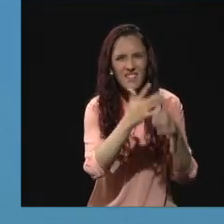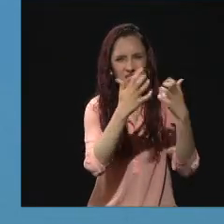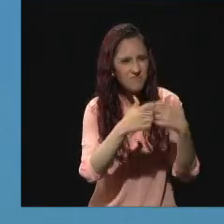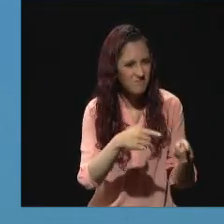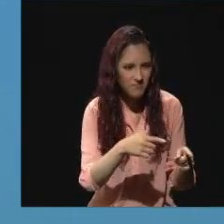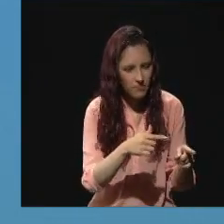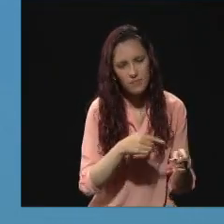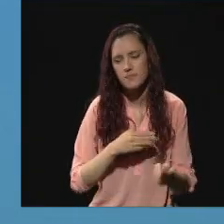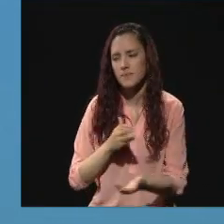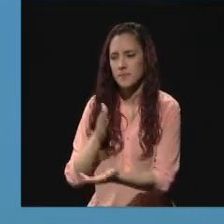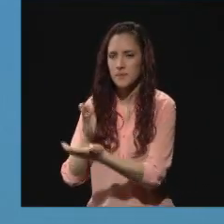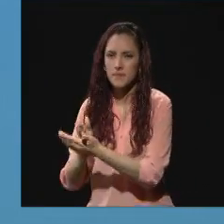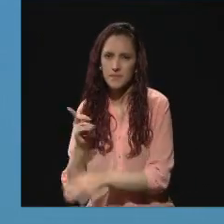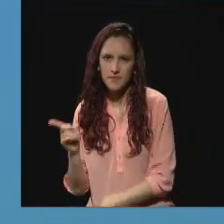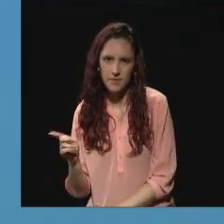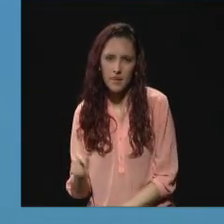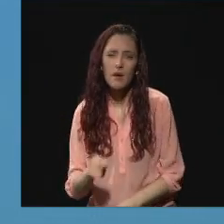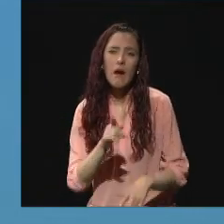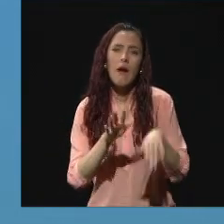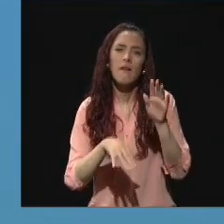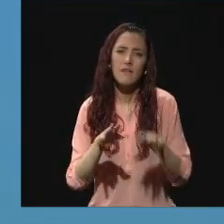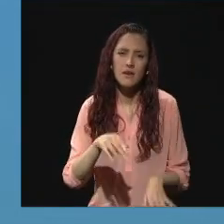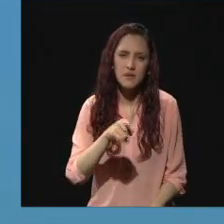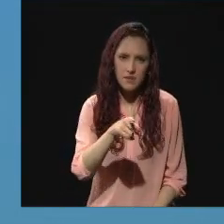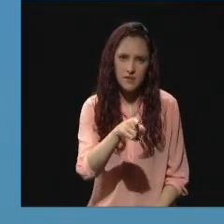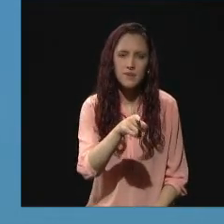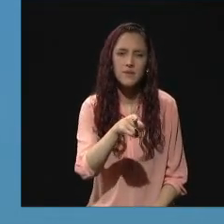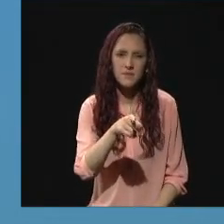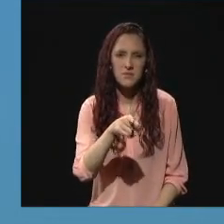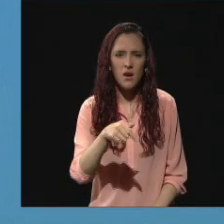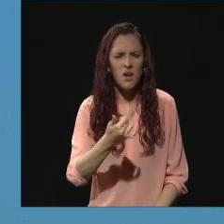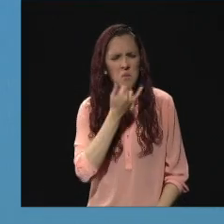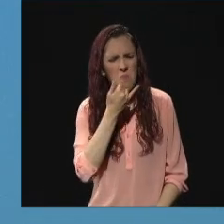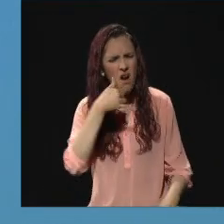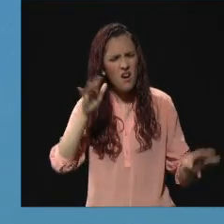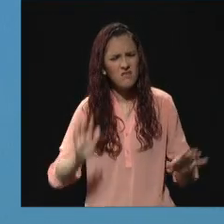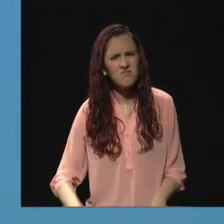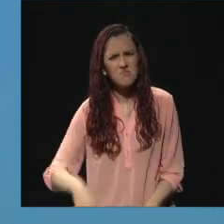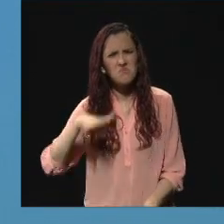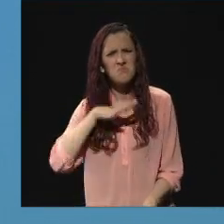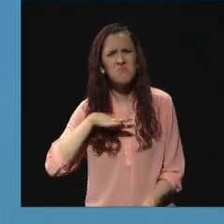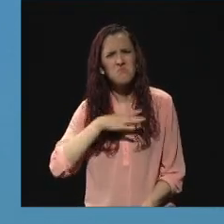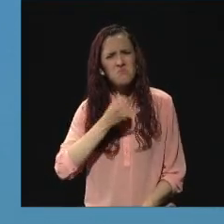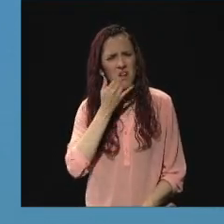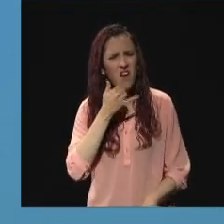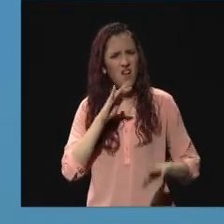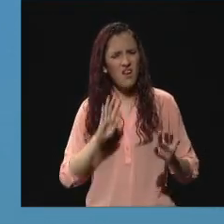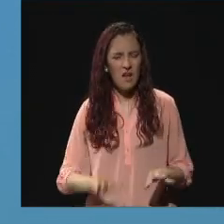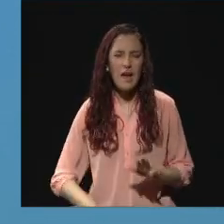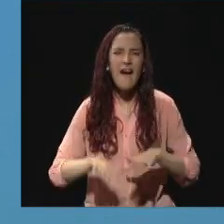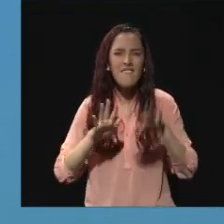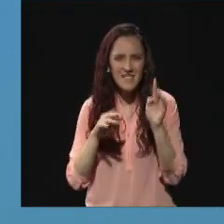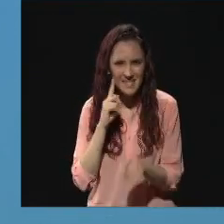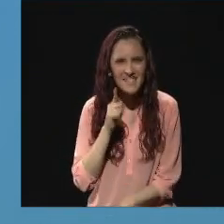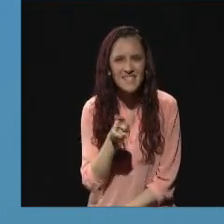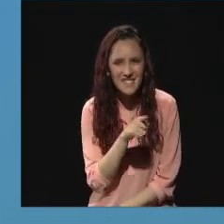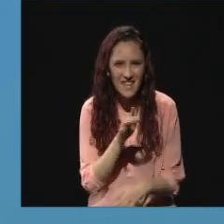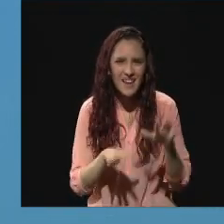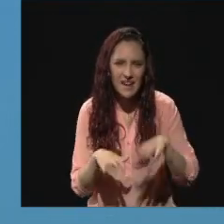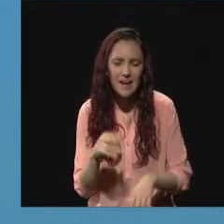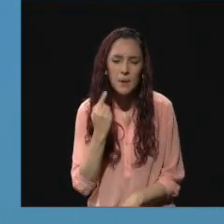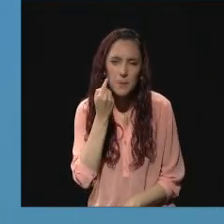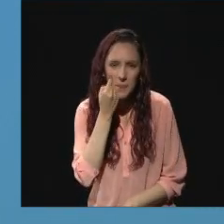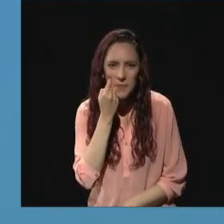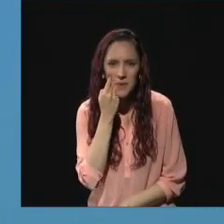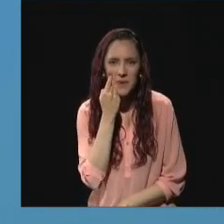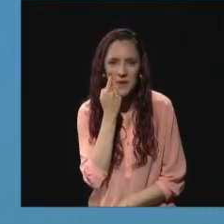que los usuarios se quejan con la se quedan con la queja muchas veces con el inconformismo pero no o iniciar el